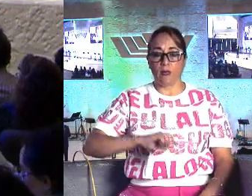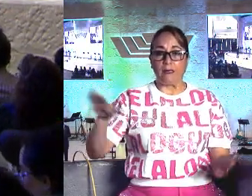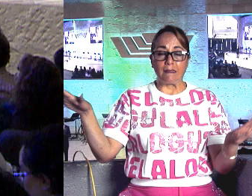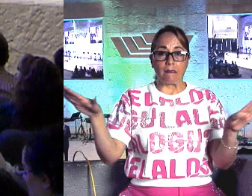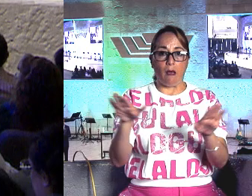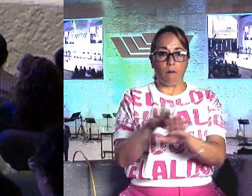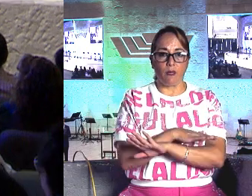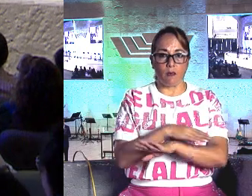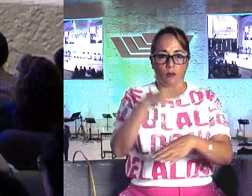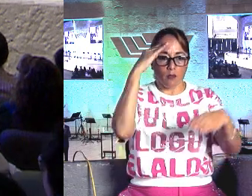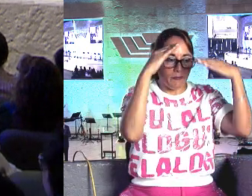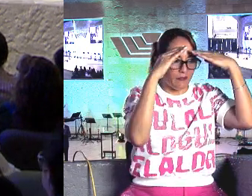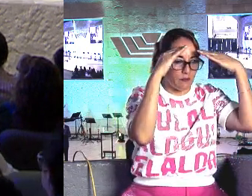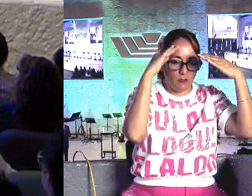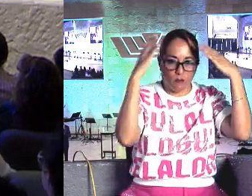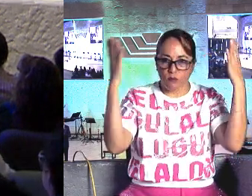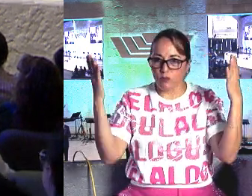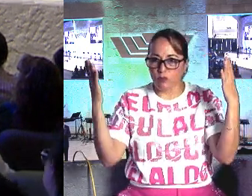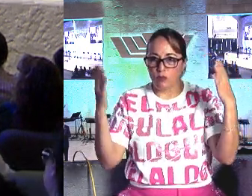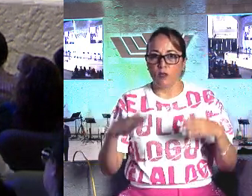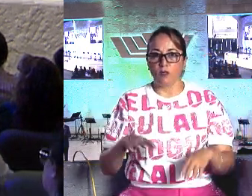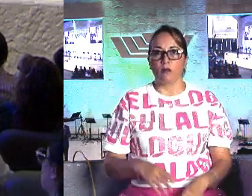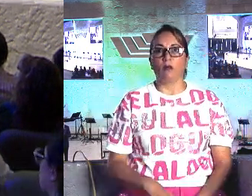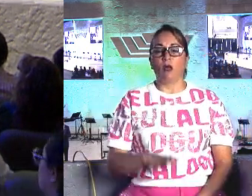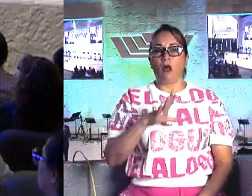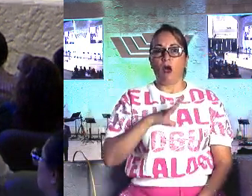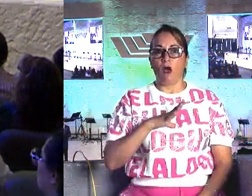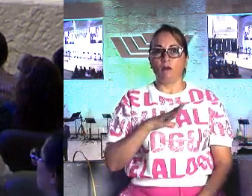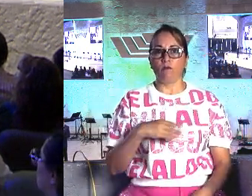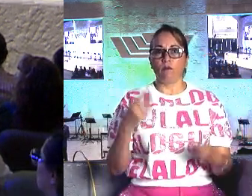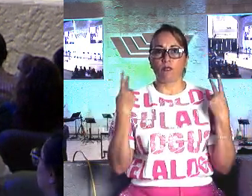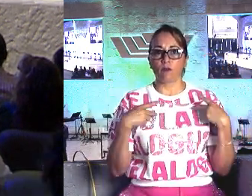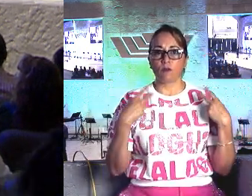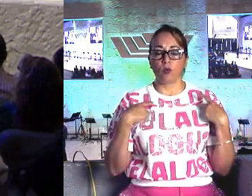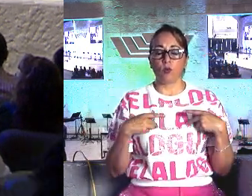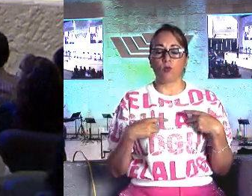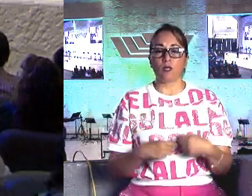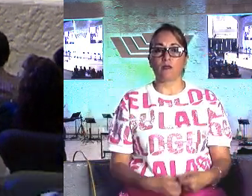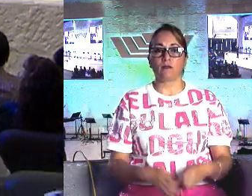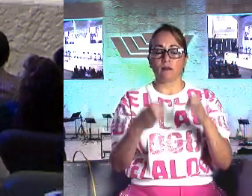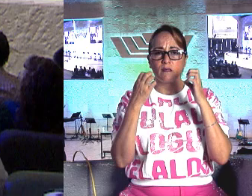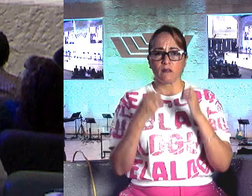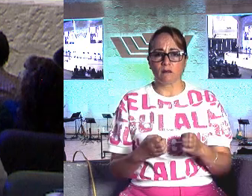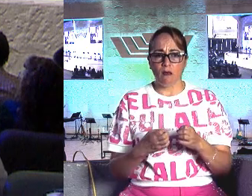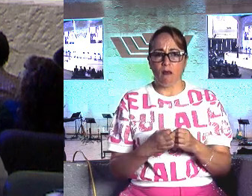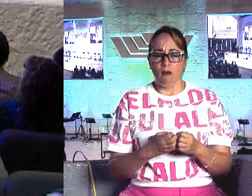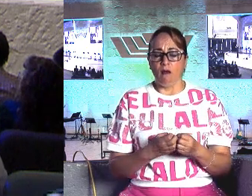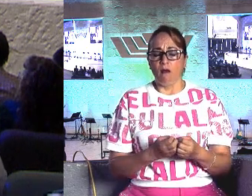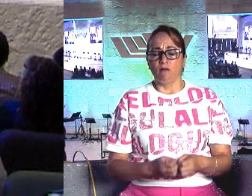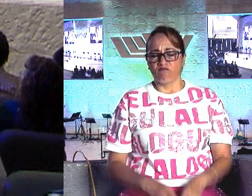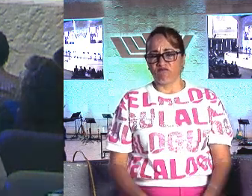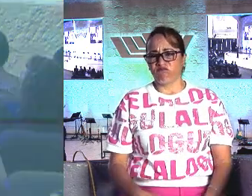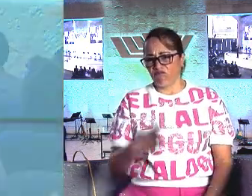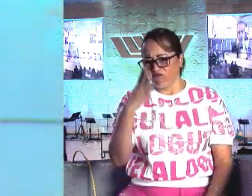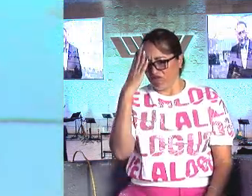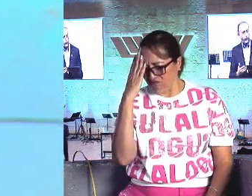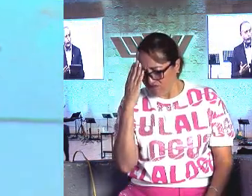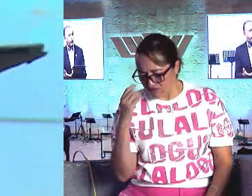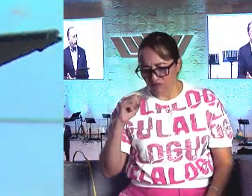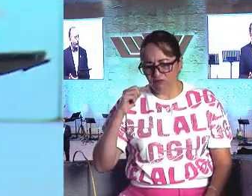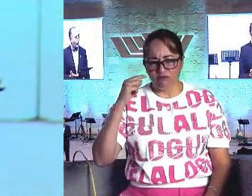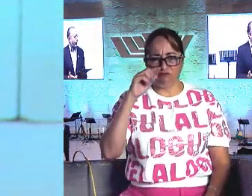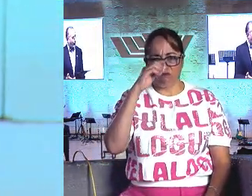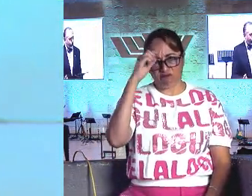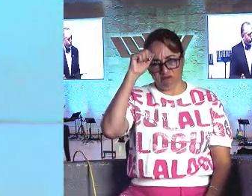perspectiva. Porque hay gente que está enojada con Dios. Hay gente que está amargada contra Dios. Hay gente que dice, ¿por qué